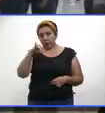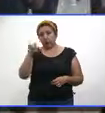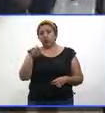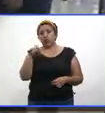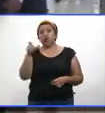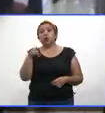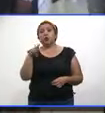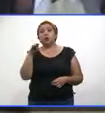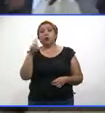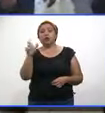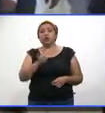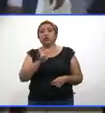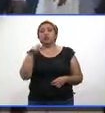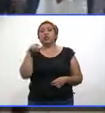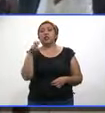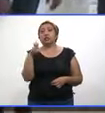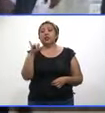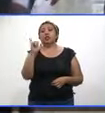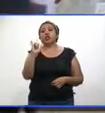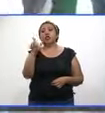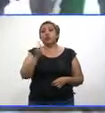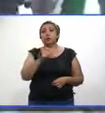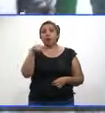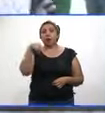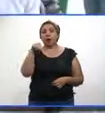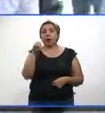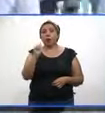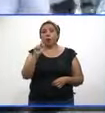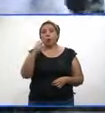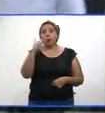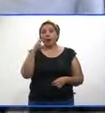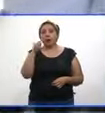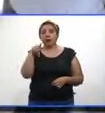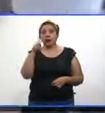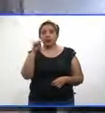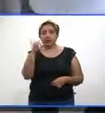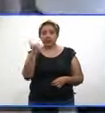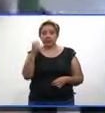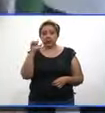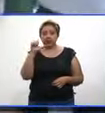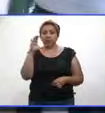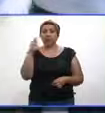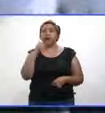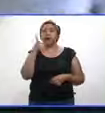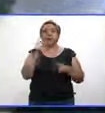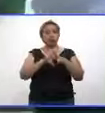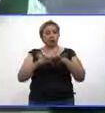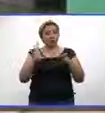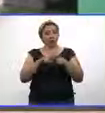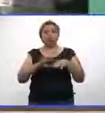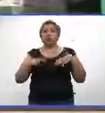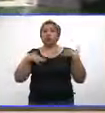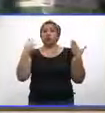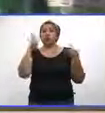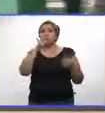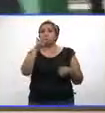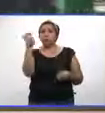e Ixnowayab de esta localidad. El secretario de Desarrollo Rural, Jorge Díaz Loesa, explicó que se